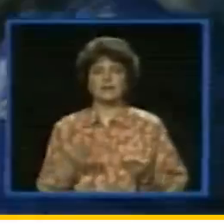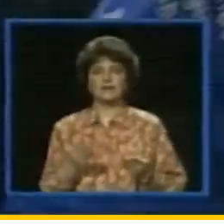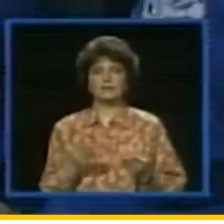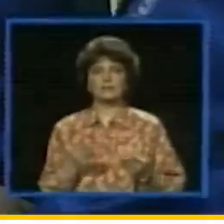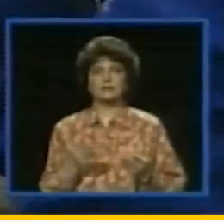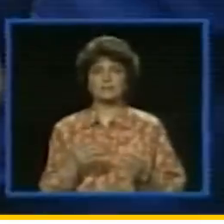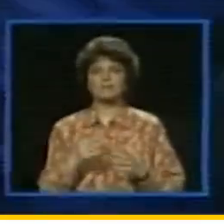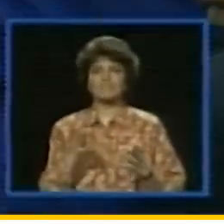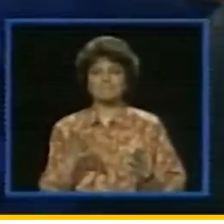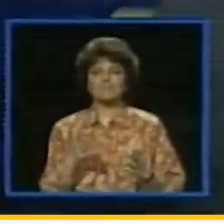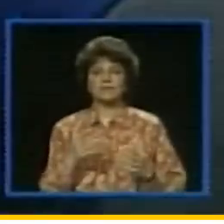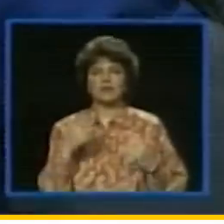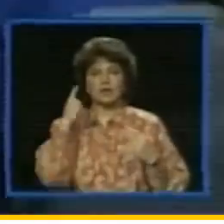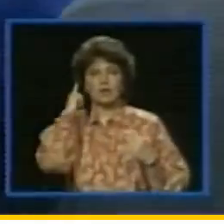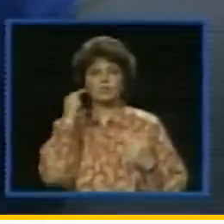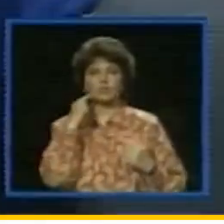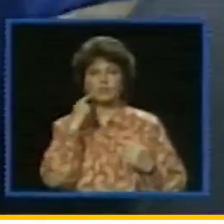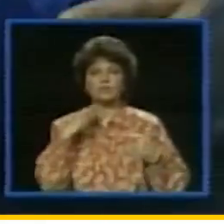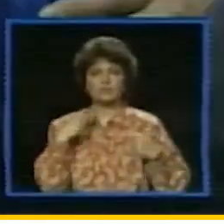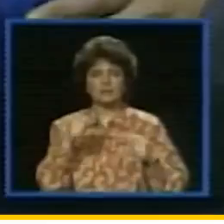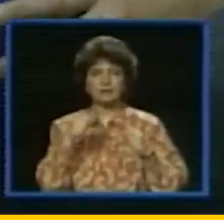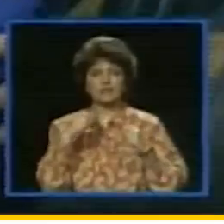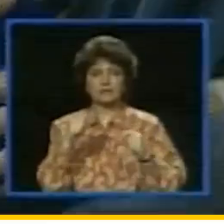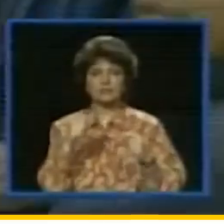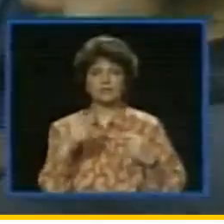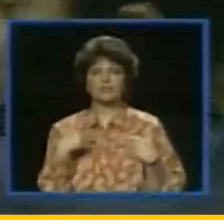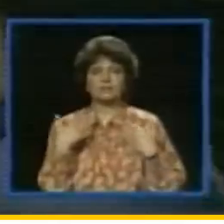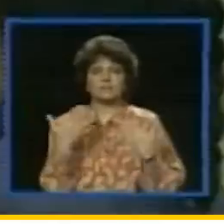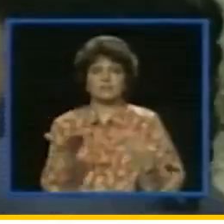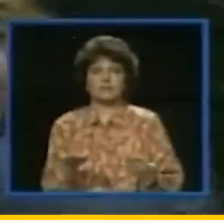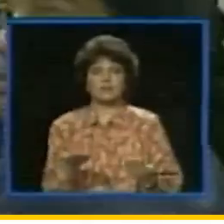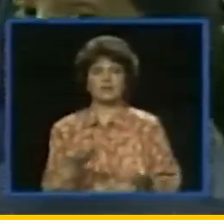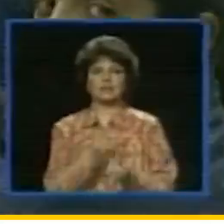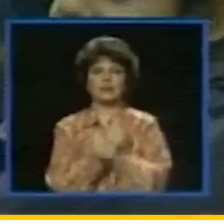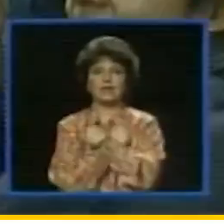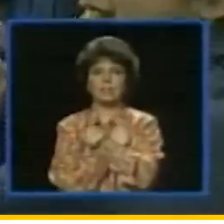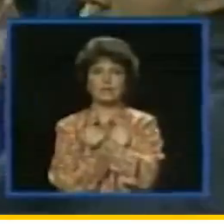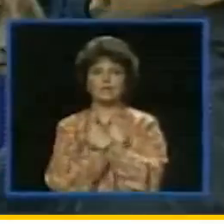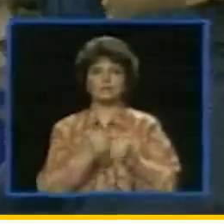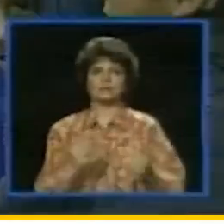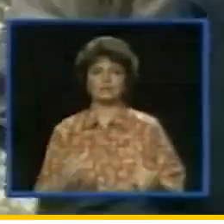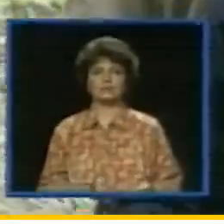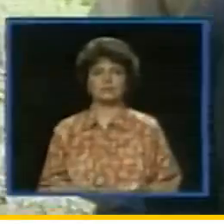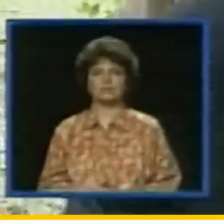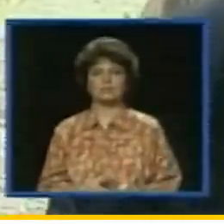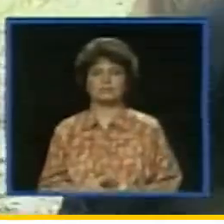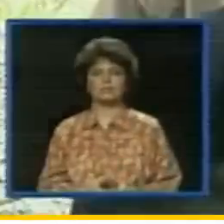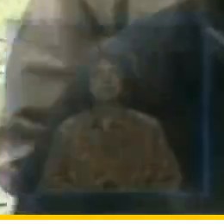que con mayor razón se dan a entender, se dan a querer, ¿me entiendes?